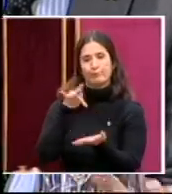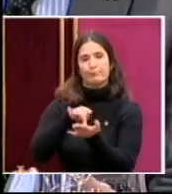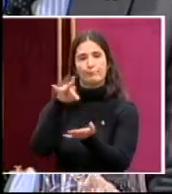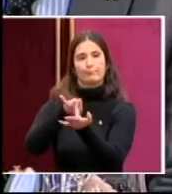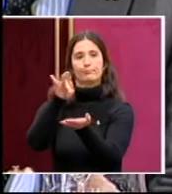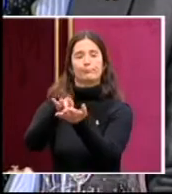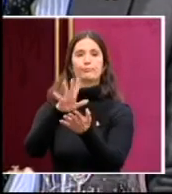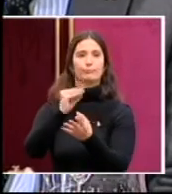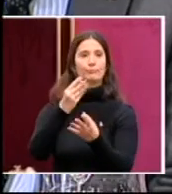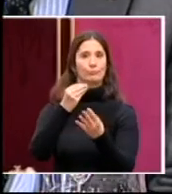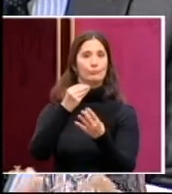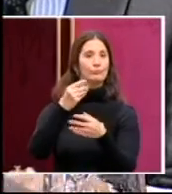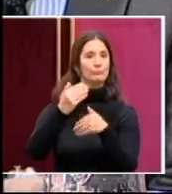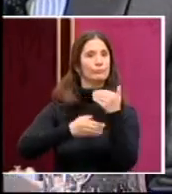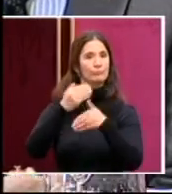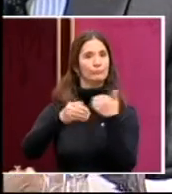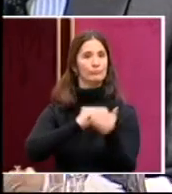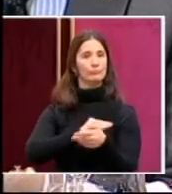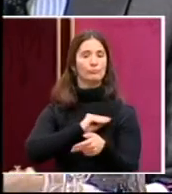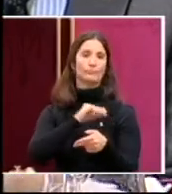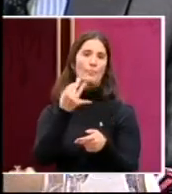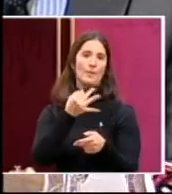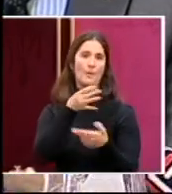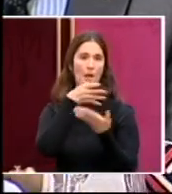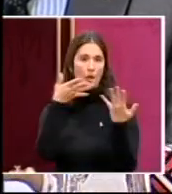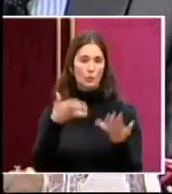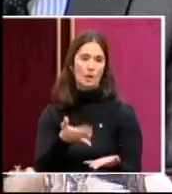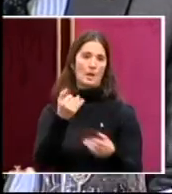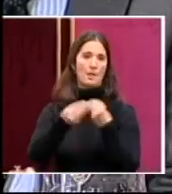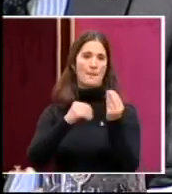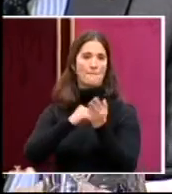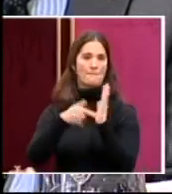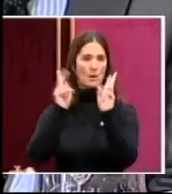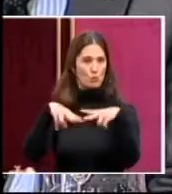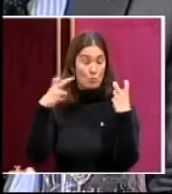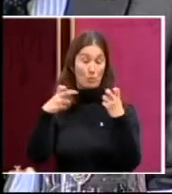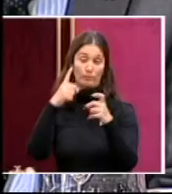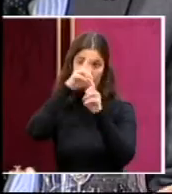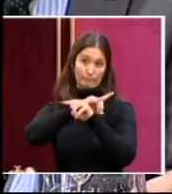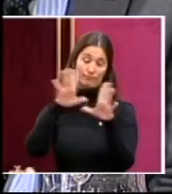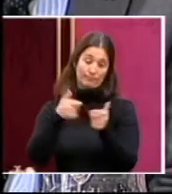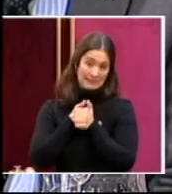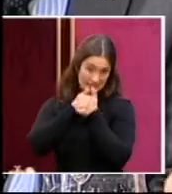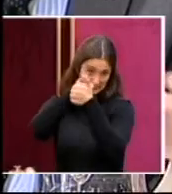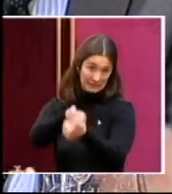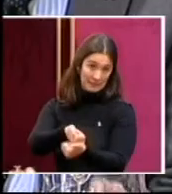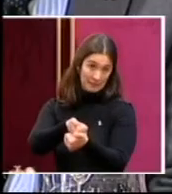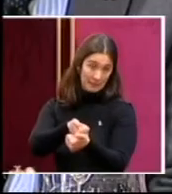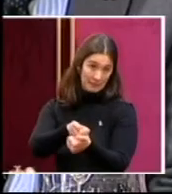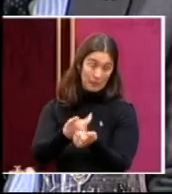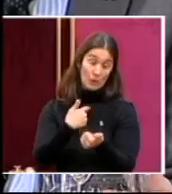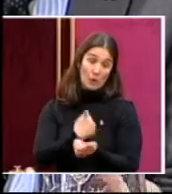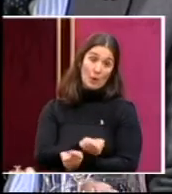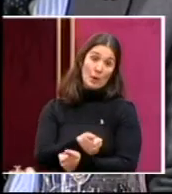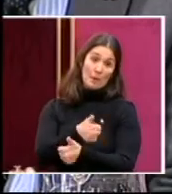ellas bastante avanzadas, sino que hay que actualizarlo y hacer un plan nuevo. Y luego, por supuesto, el seguimiento. Yo para esto espero